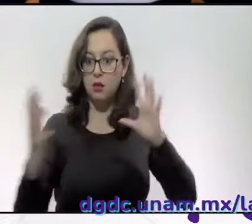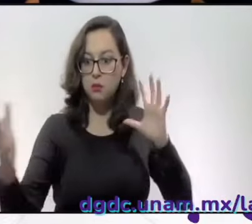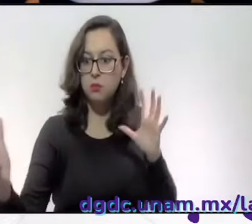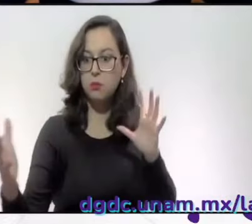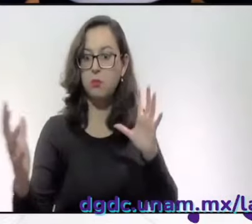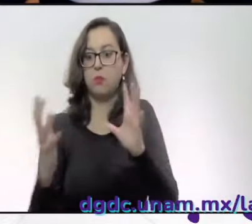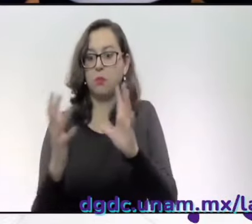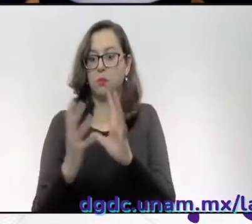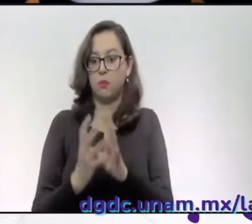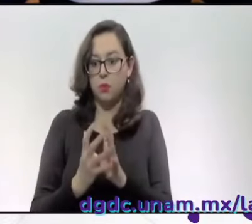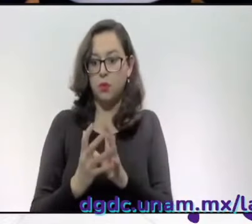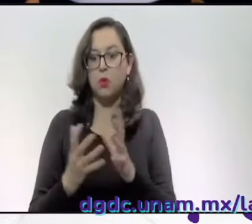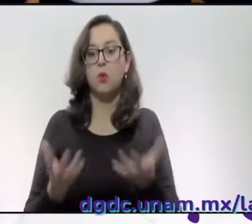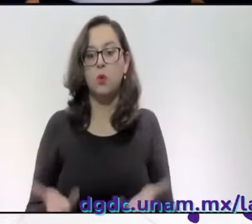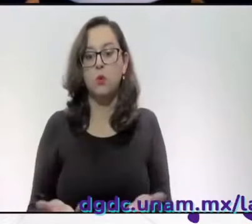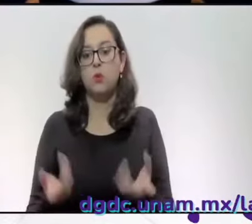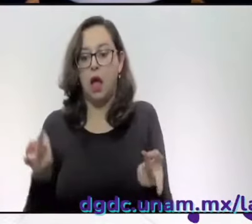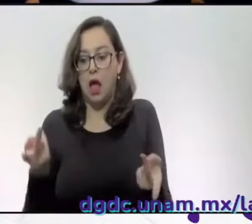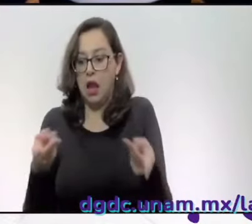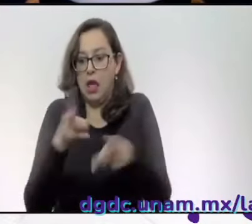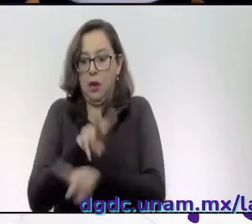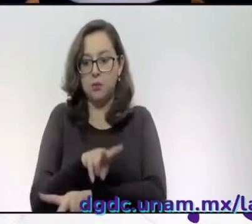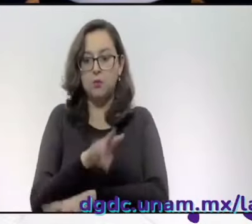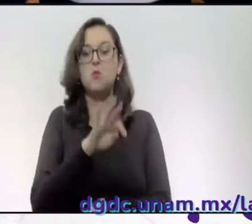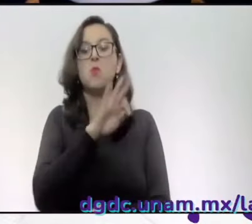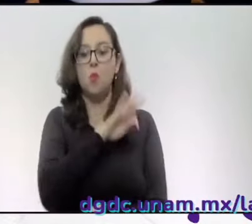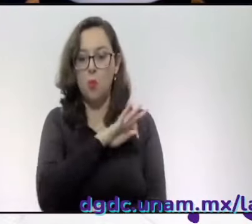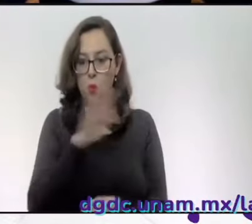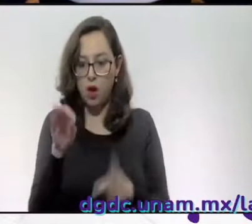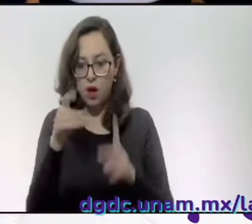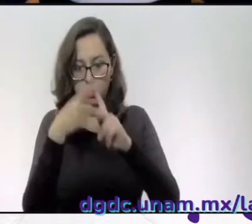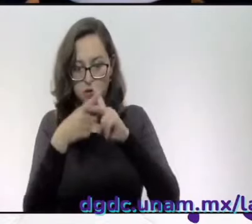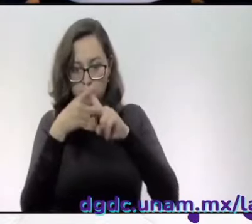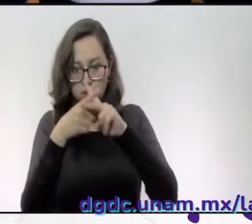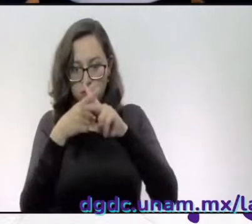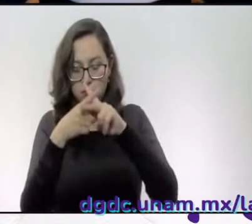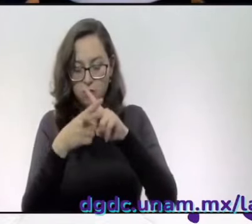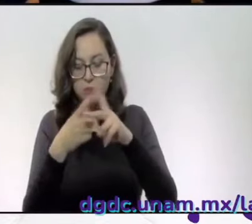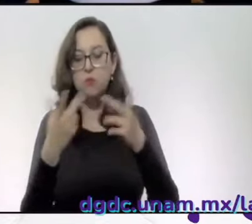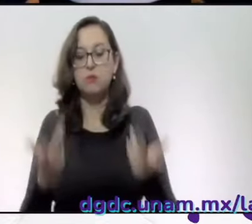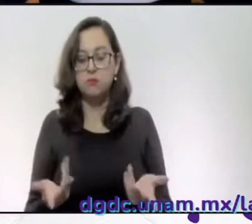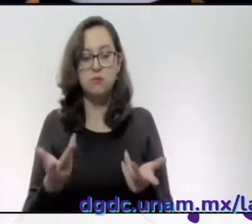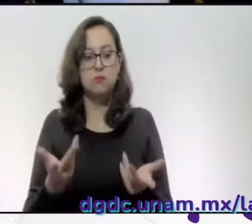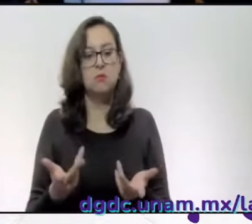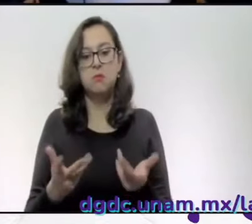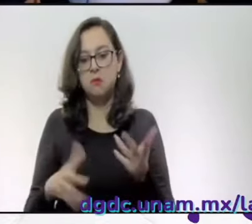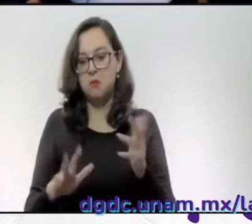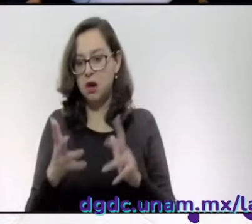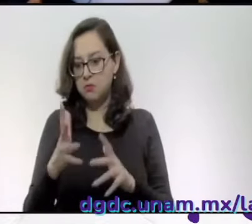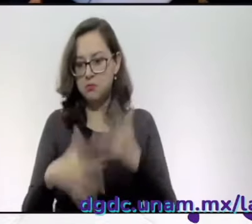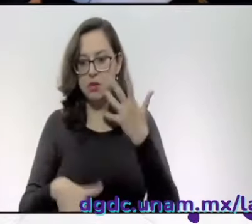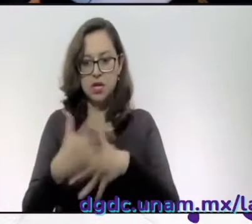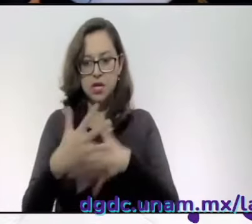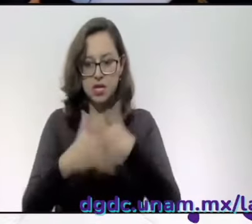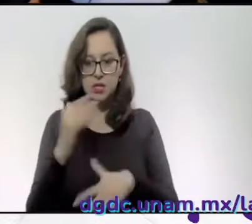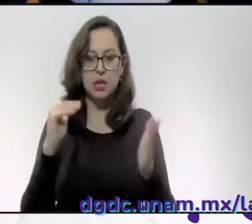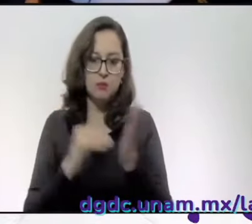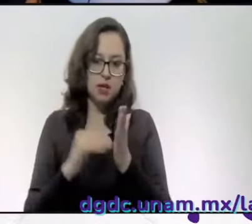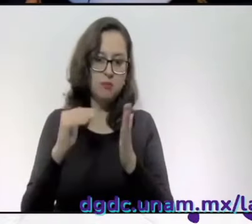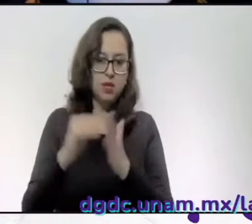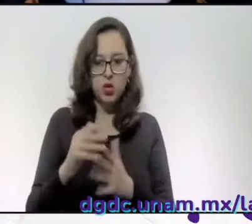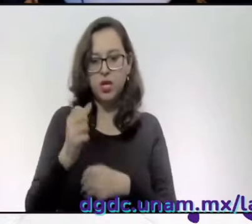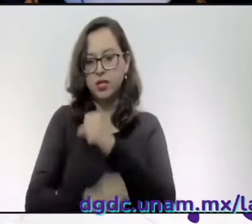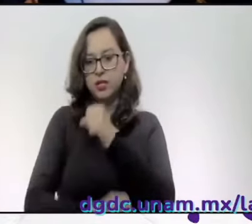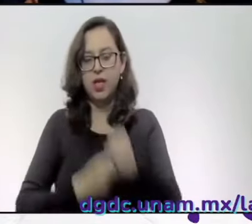lleva expandiéndose nomás invirtiéndola, y te da, con el valor de la constante Hubble que tenemos hoy, te da como 15.000 millones de años. Y es una predicción